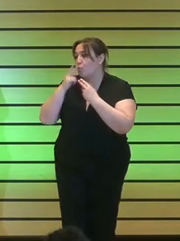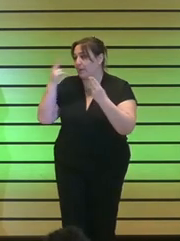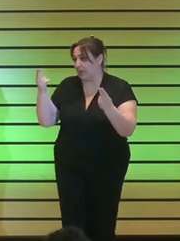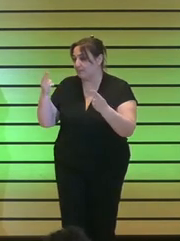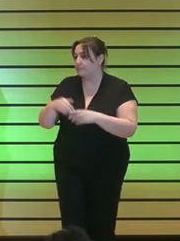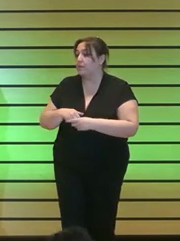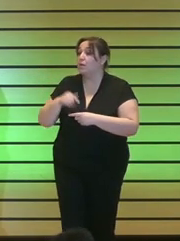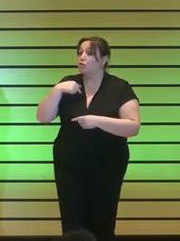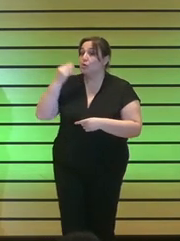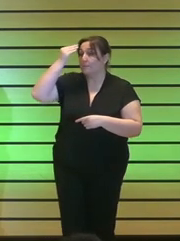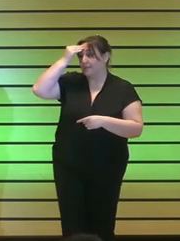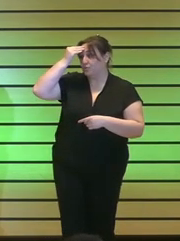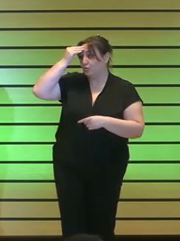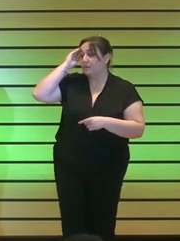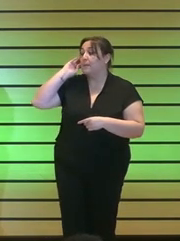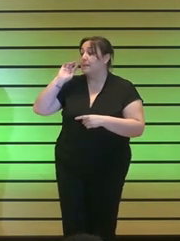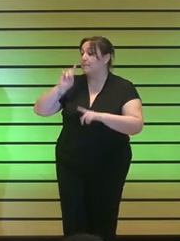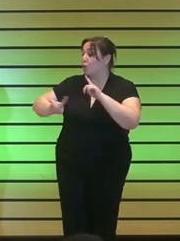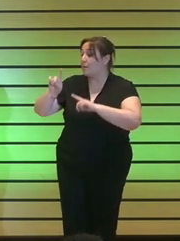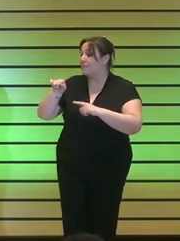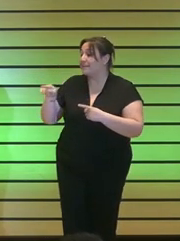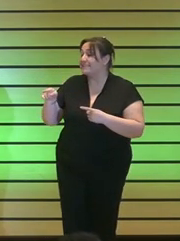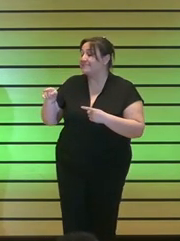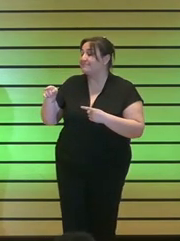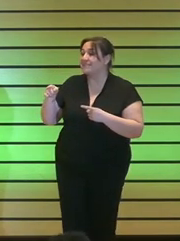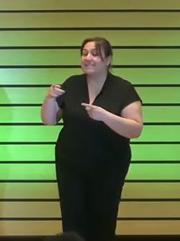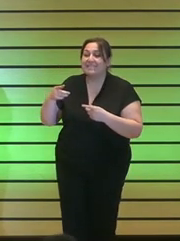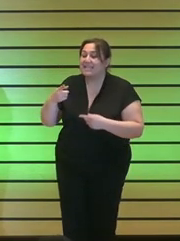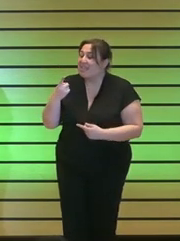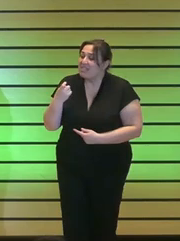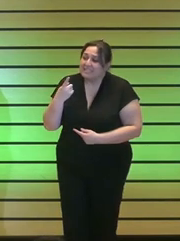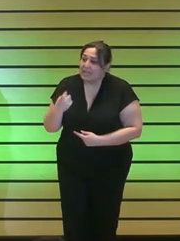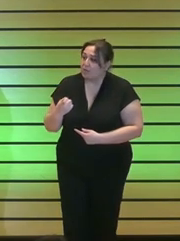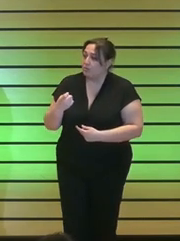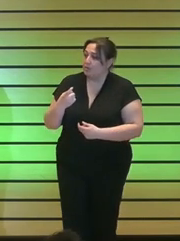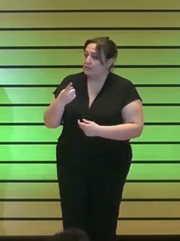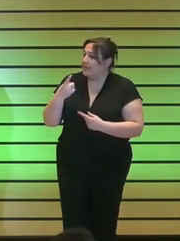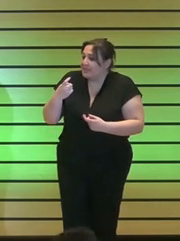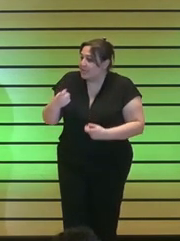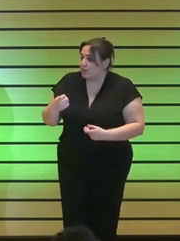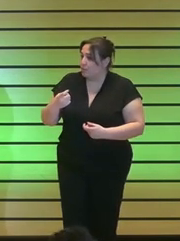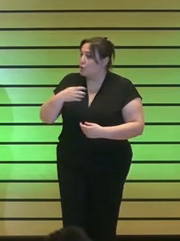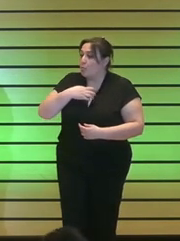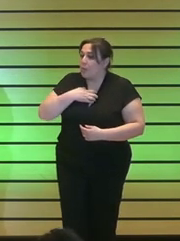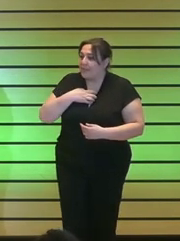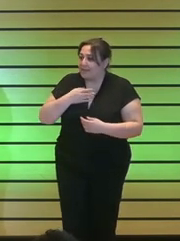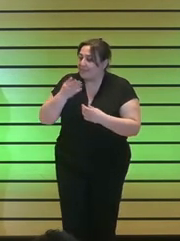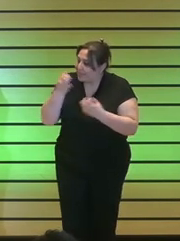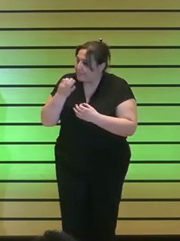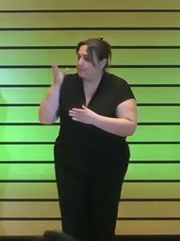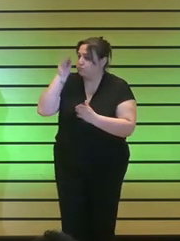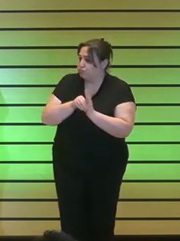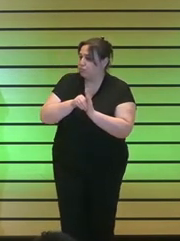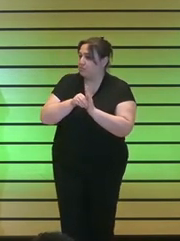yo creo que esto El problema es que es imprescindible O sea que es necesario y es imprescindible Entonces el desarrollo